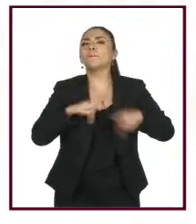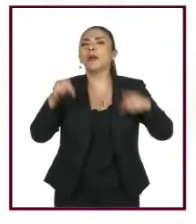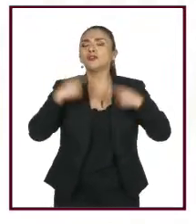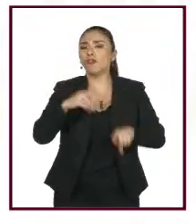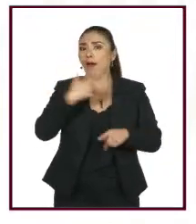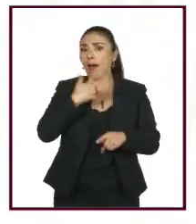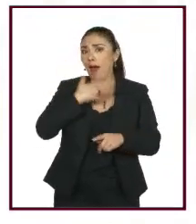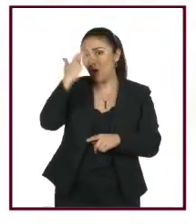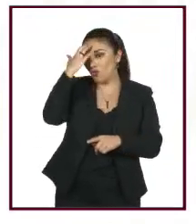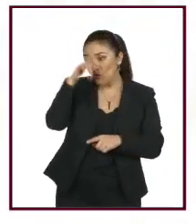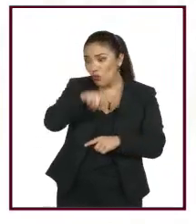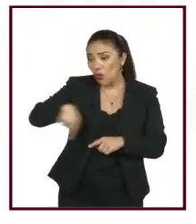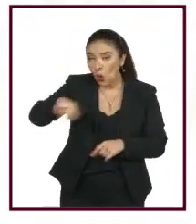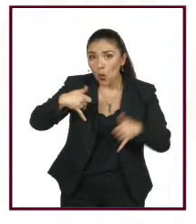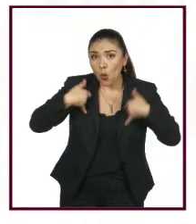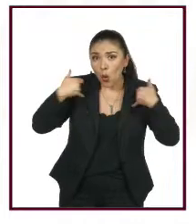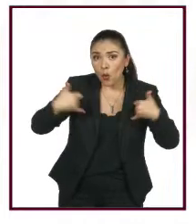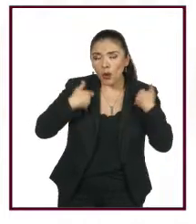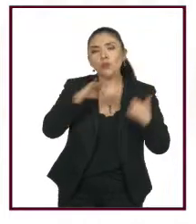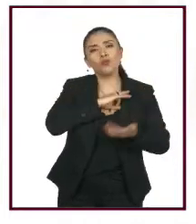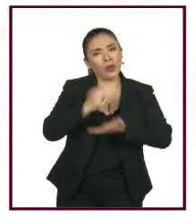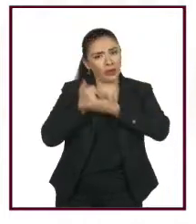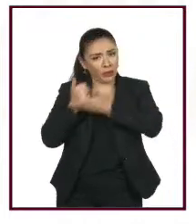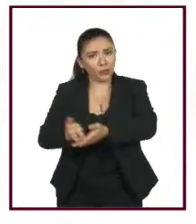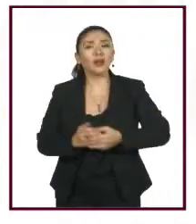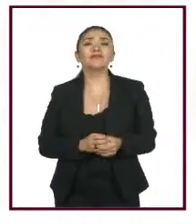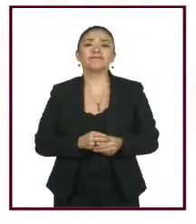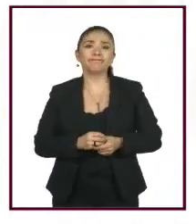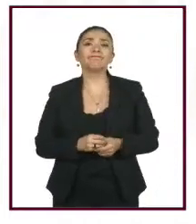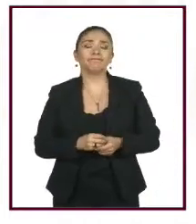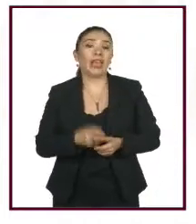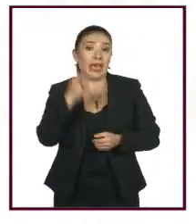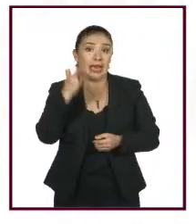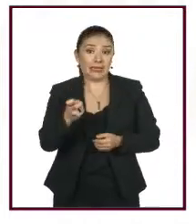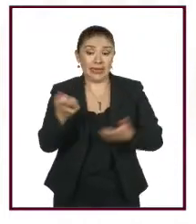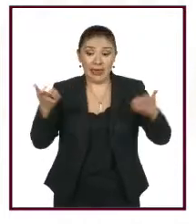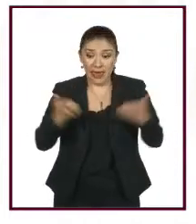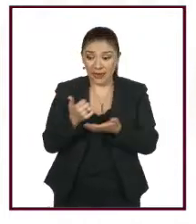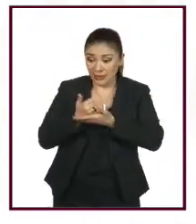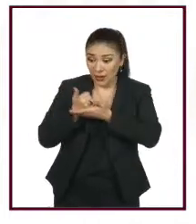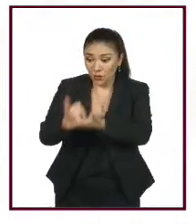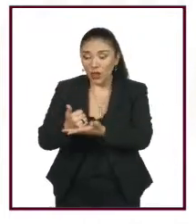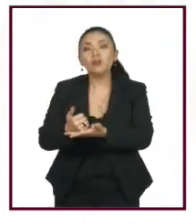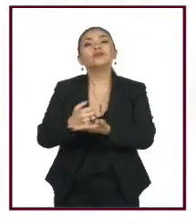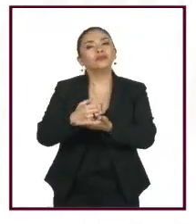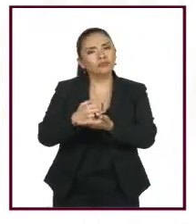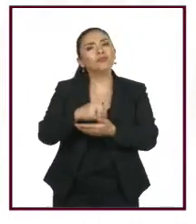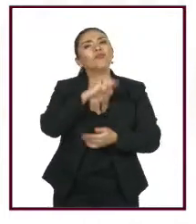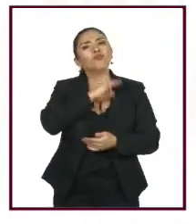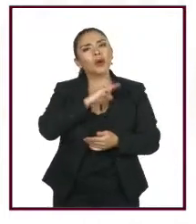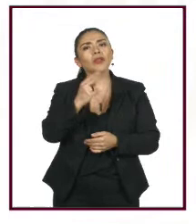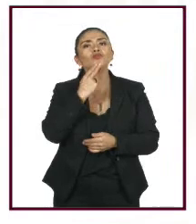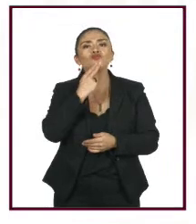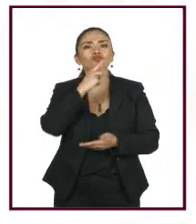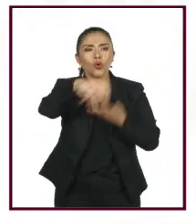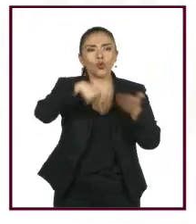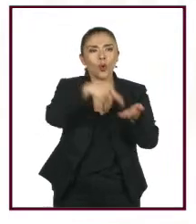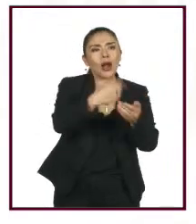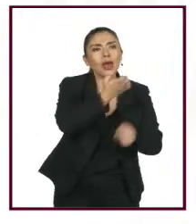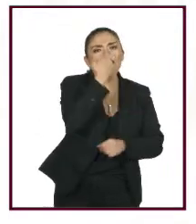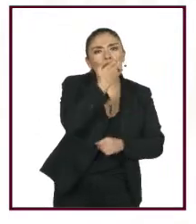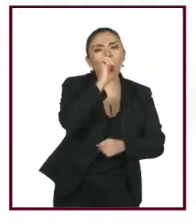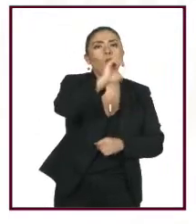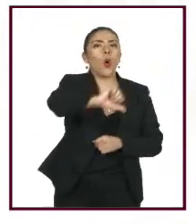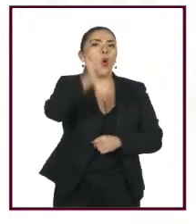esté en contacto con las y los adolescentes. También esta intervención que se puede utilizar en las escuelas y en cualquier